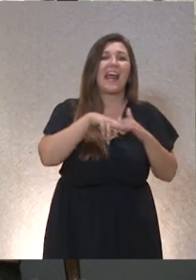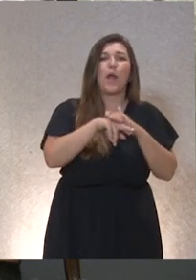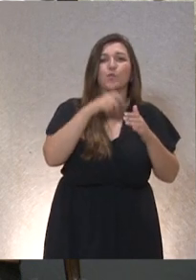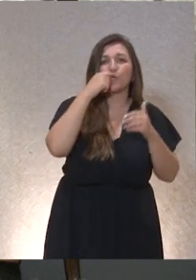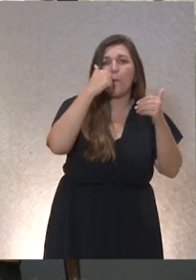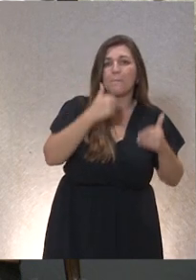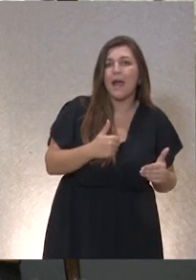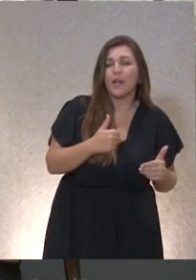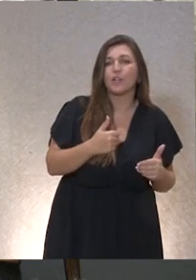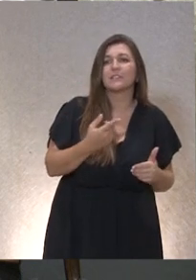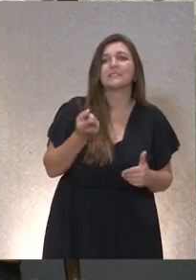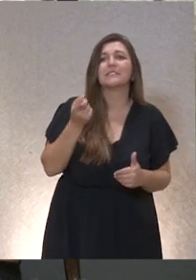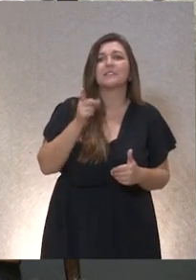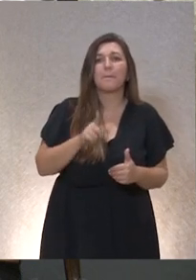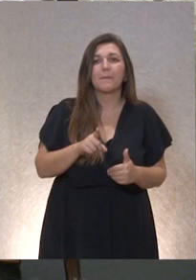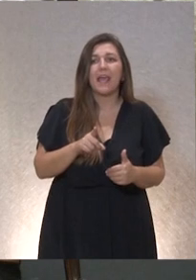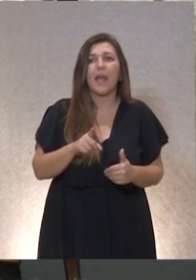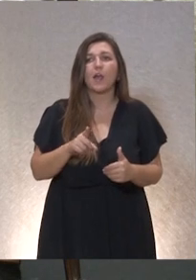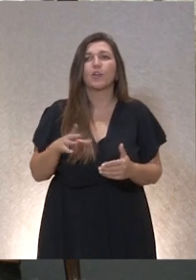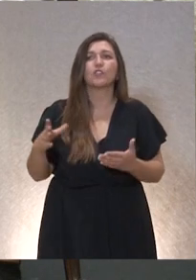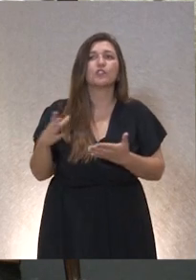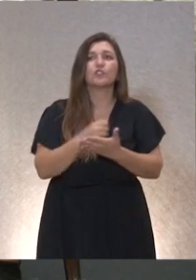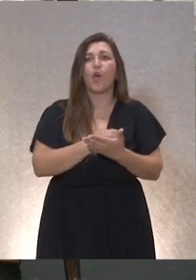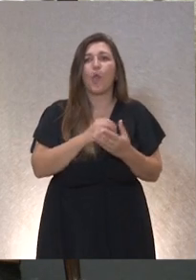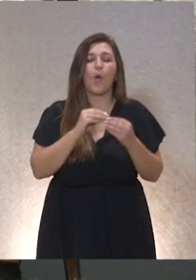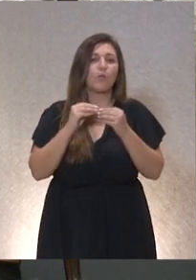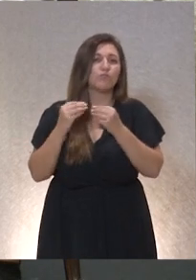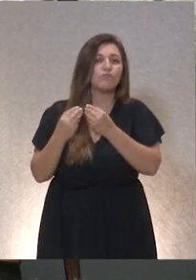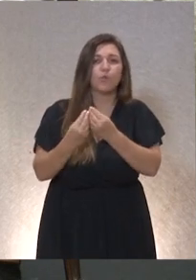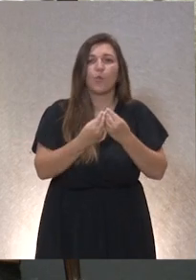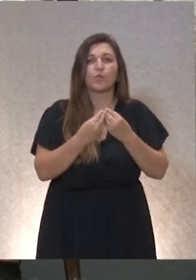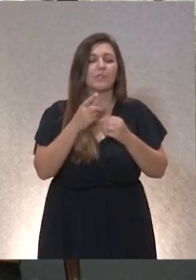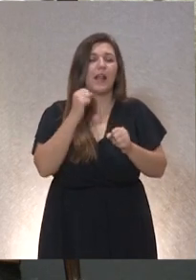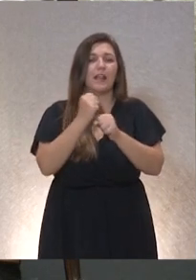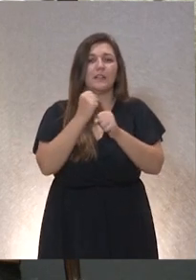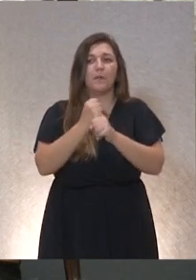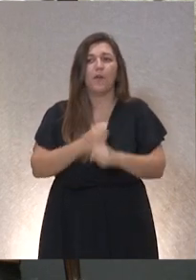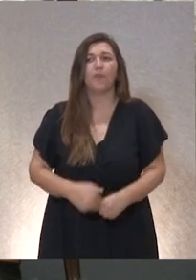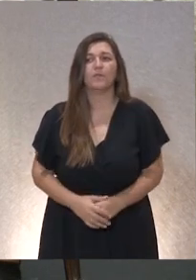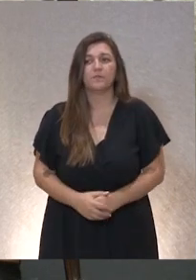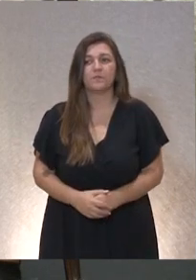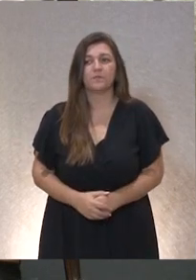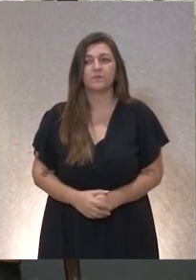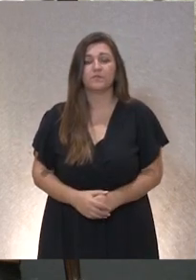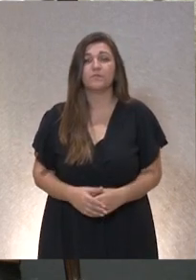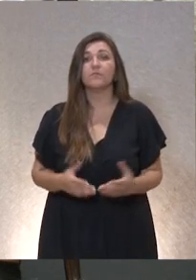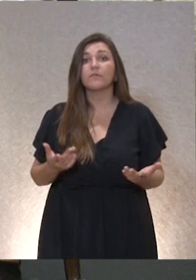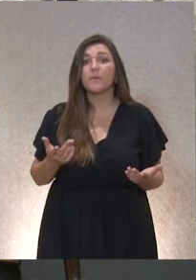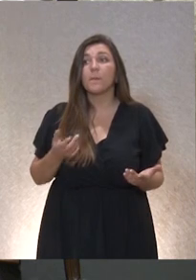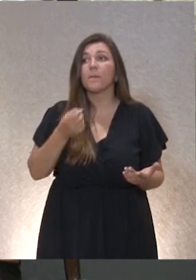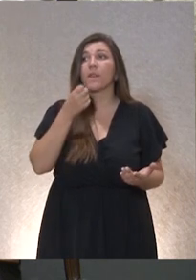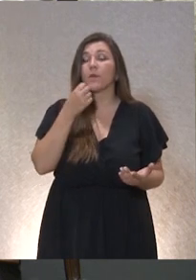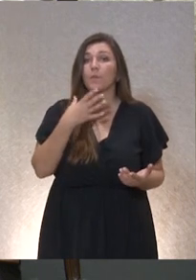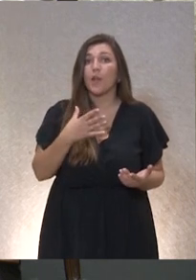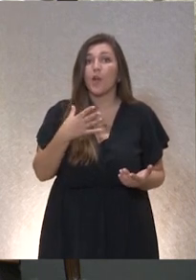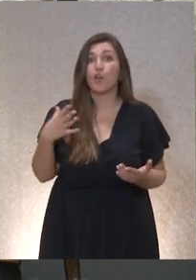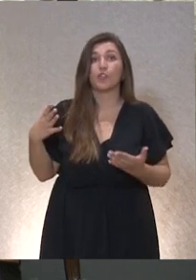todo lo que es el el conjunto de laboral muy bien y bueno teniendo en cuenta